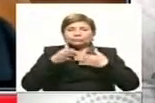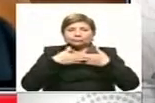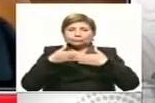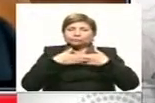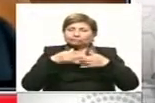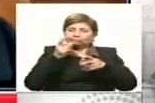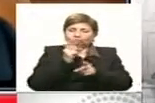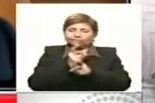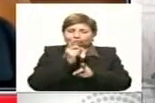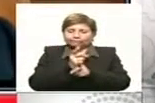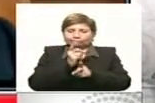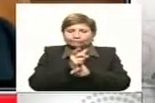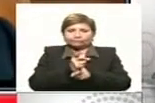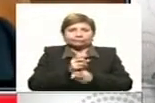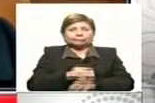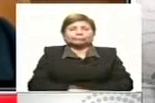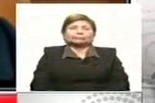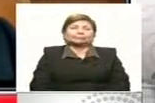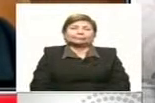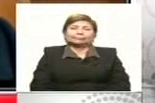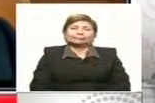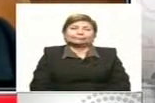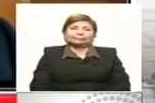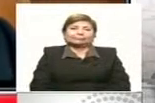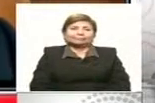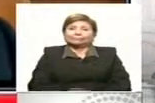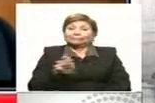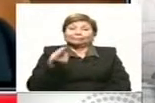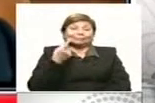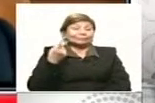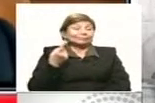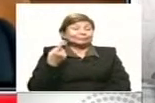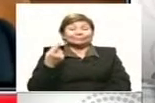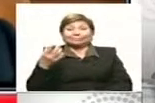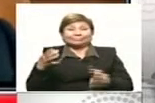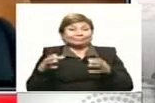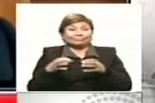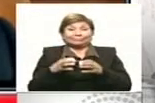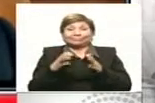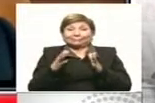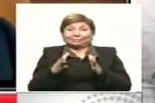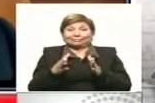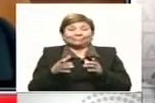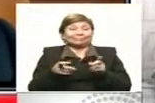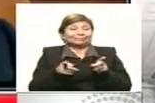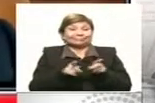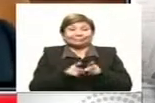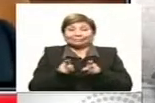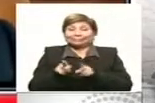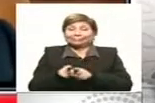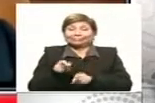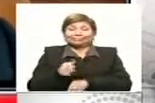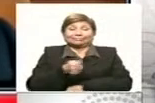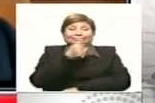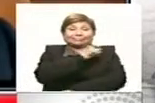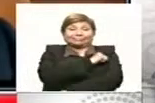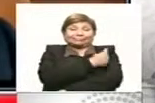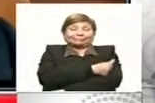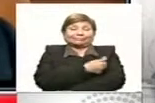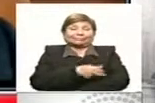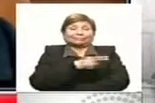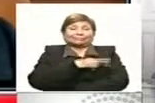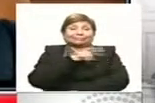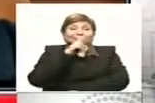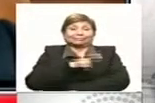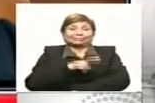acercamiento permanente, no solo con los congresistas, sino también con las autoridades locales,